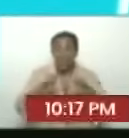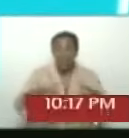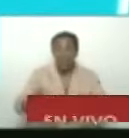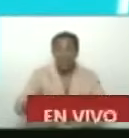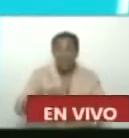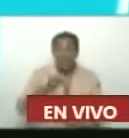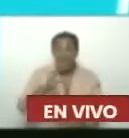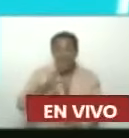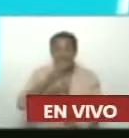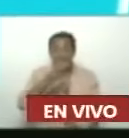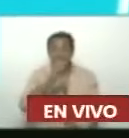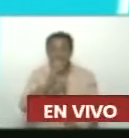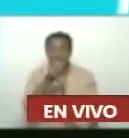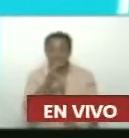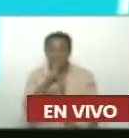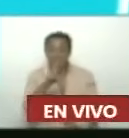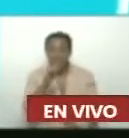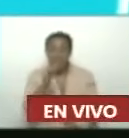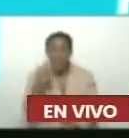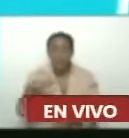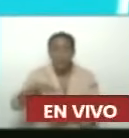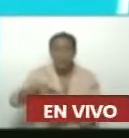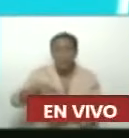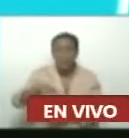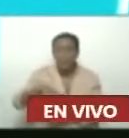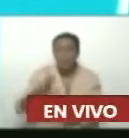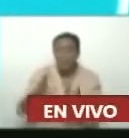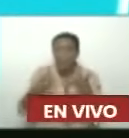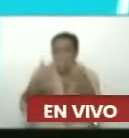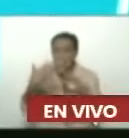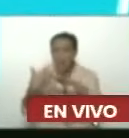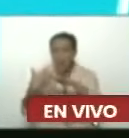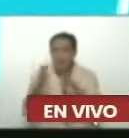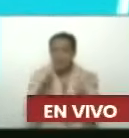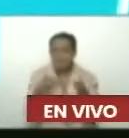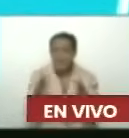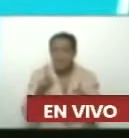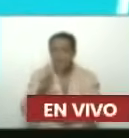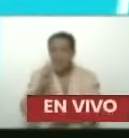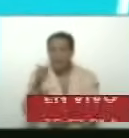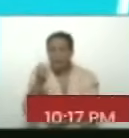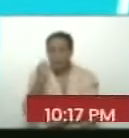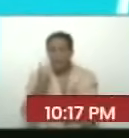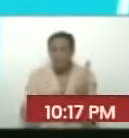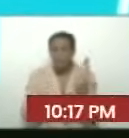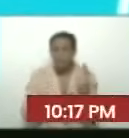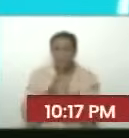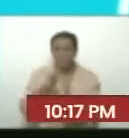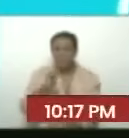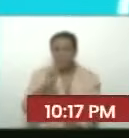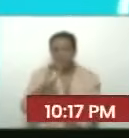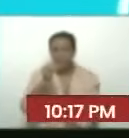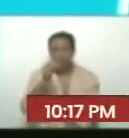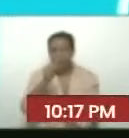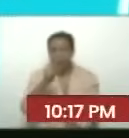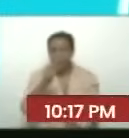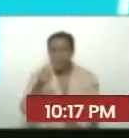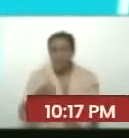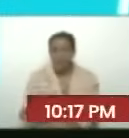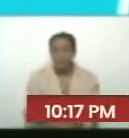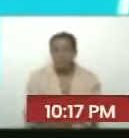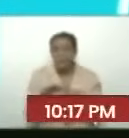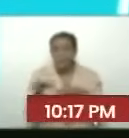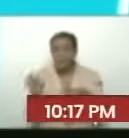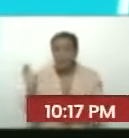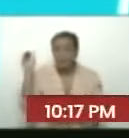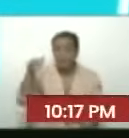Educacional Inicial Chiquilín, ubicado en el barrio Brisas del Lago, parroquia Las Tacariguas,